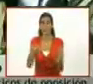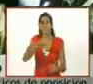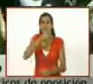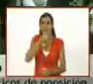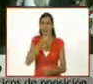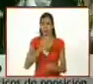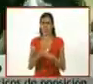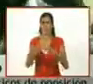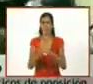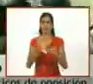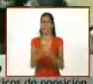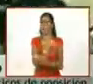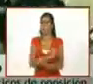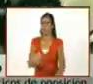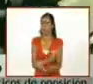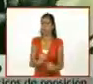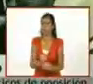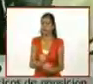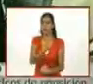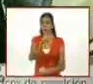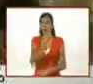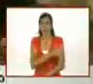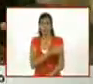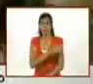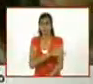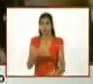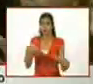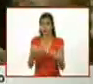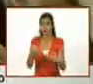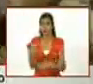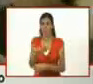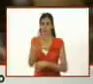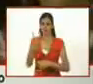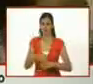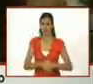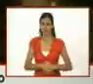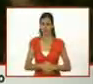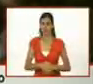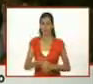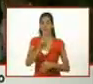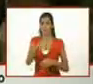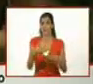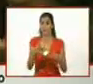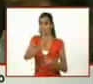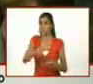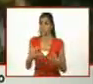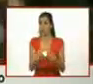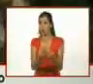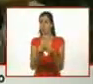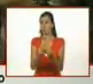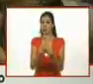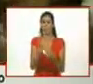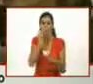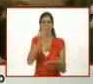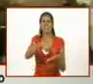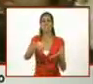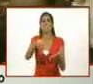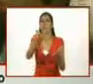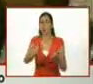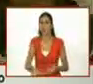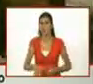vieron entorpecida su labor por agresiones de integrantes de la empresa de televisión Globovisión y acompañantes del escritor Mario Vargas